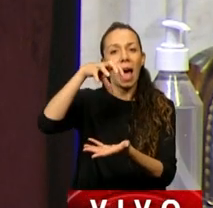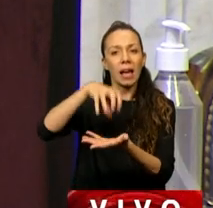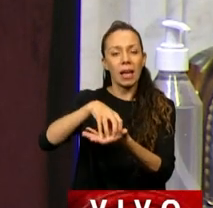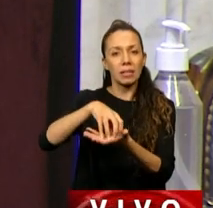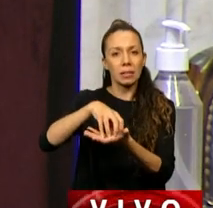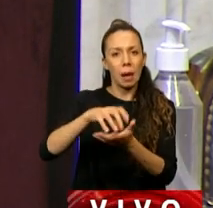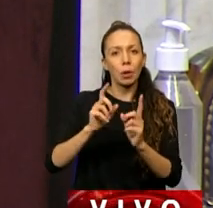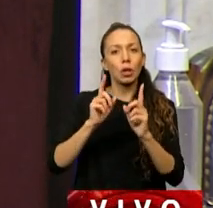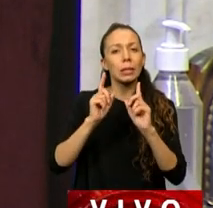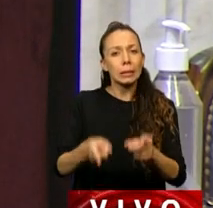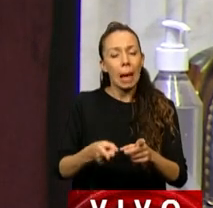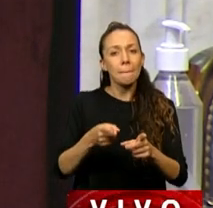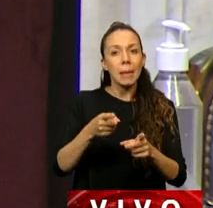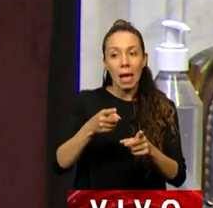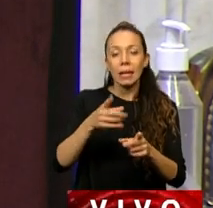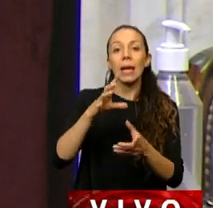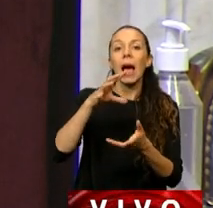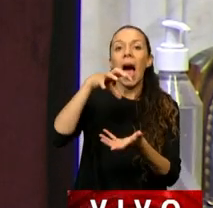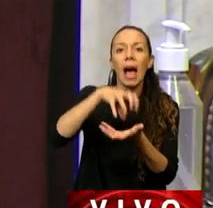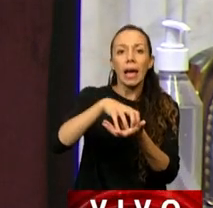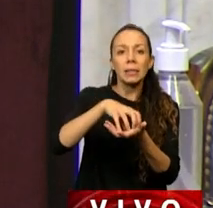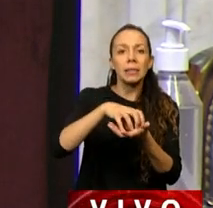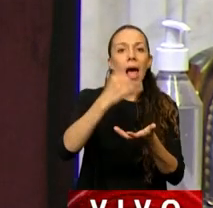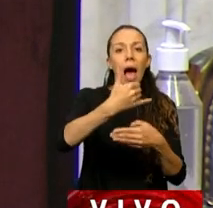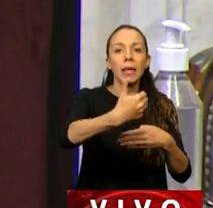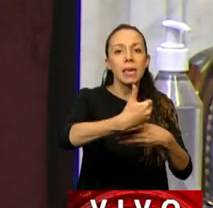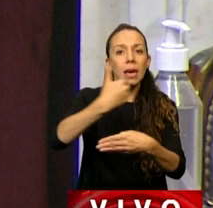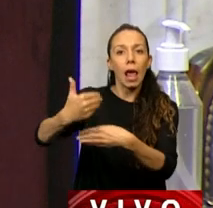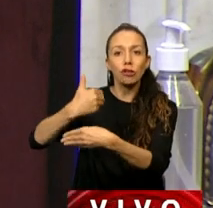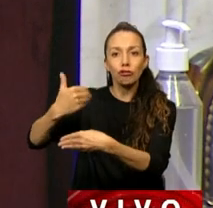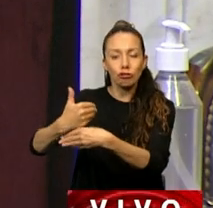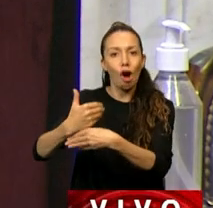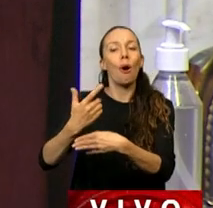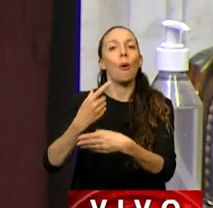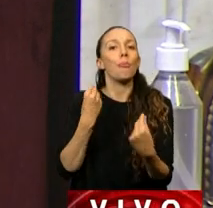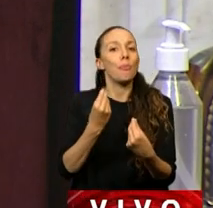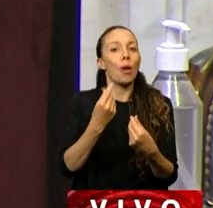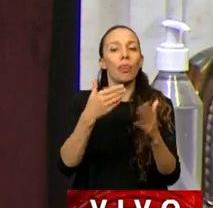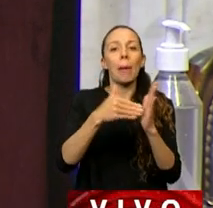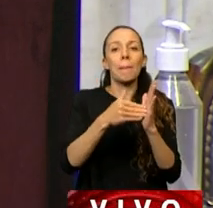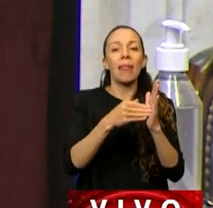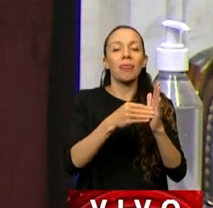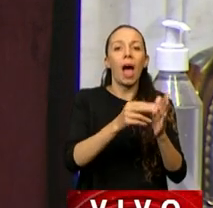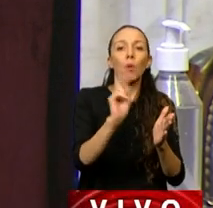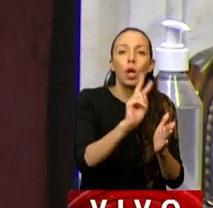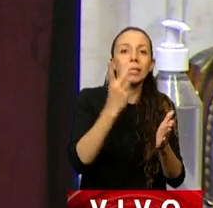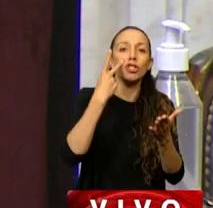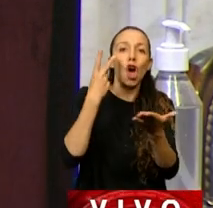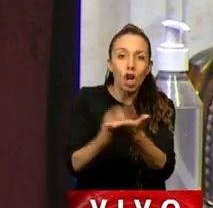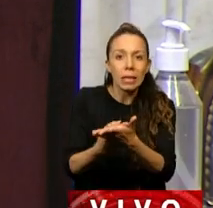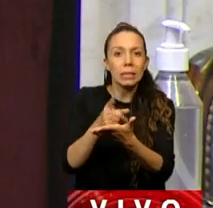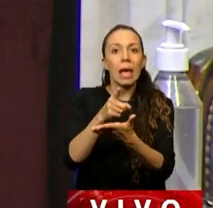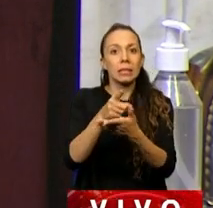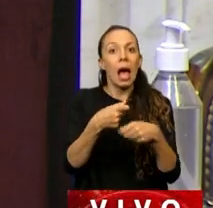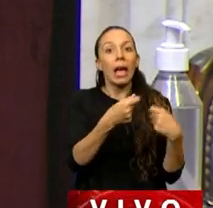licencias que otorgue. O sea que no solo va a haber un costo para los que estén en esto, que va a ser las licencias, sino también